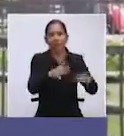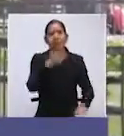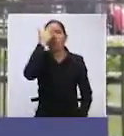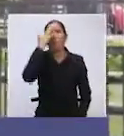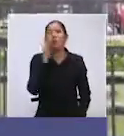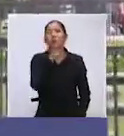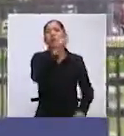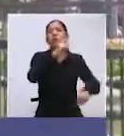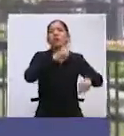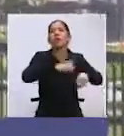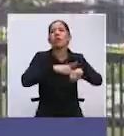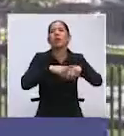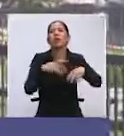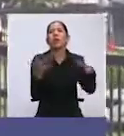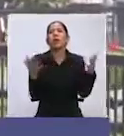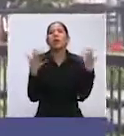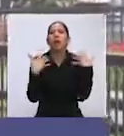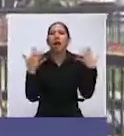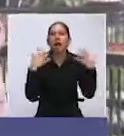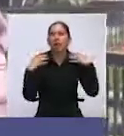verano europeo es pues